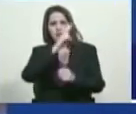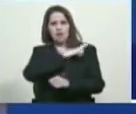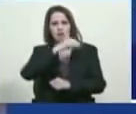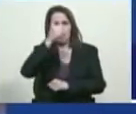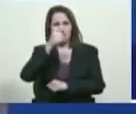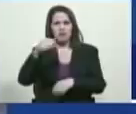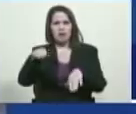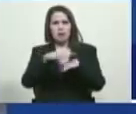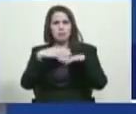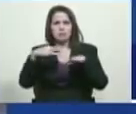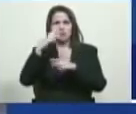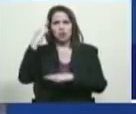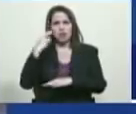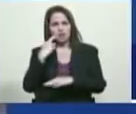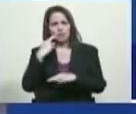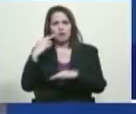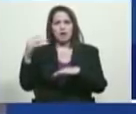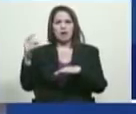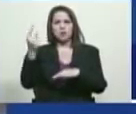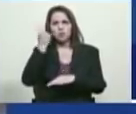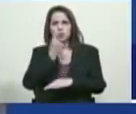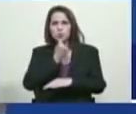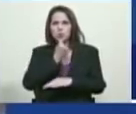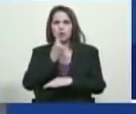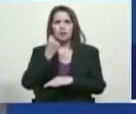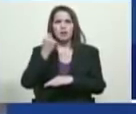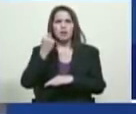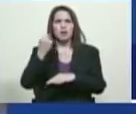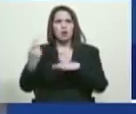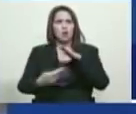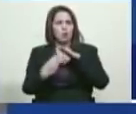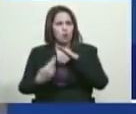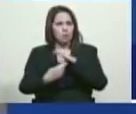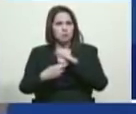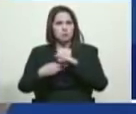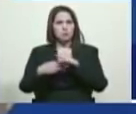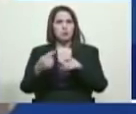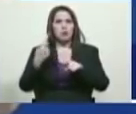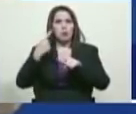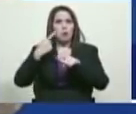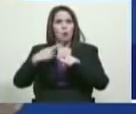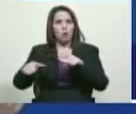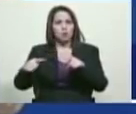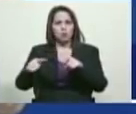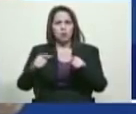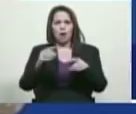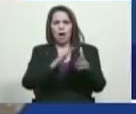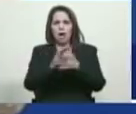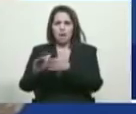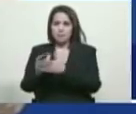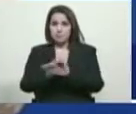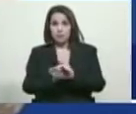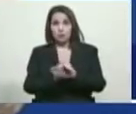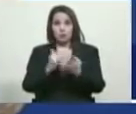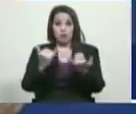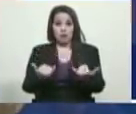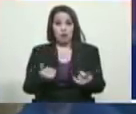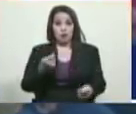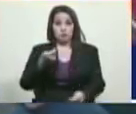Rivas, Sucre y Robinson, y a todos los compatriotas vencedores y